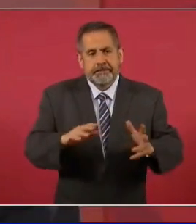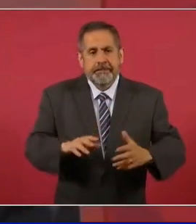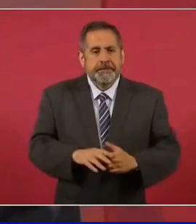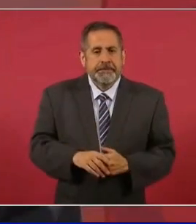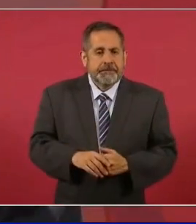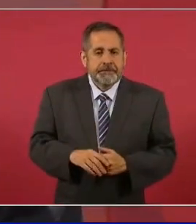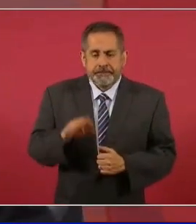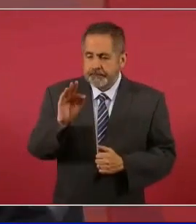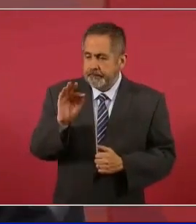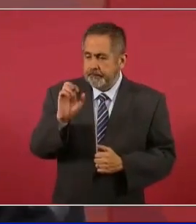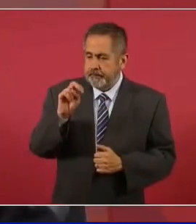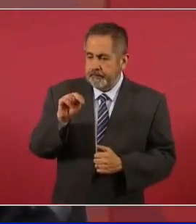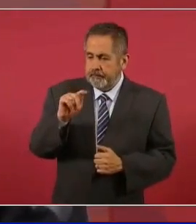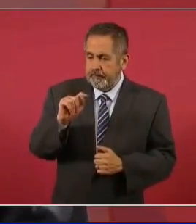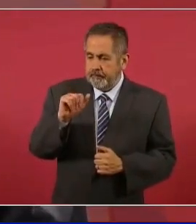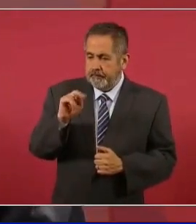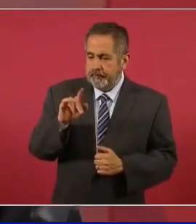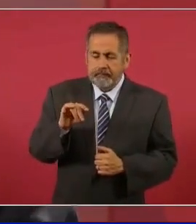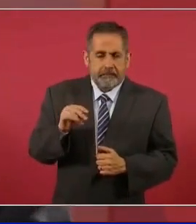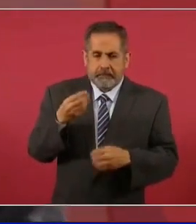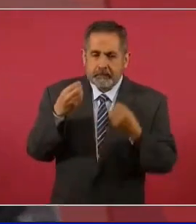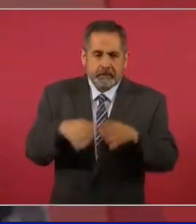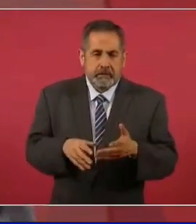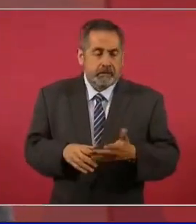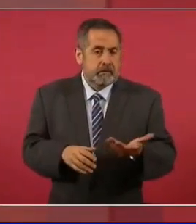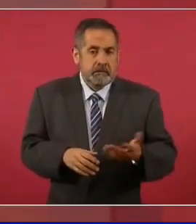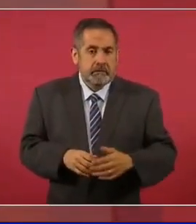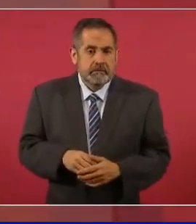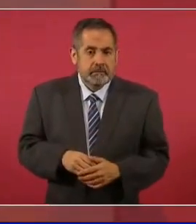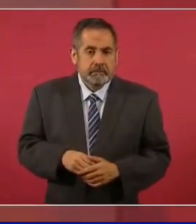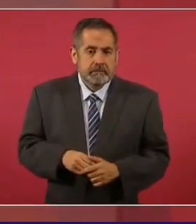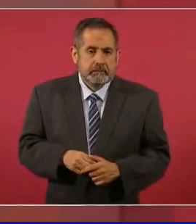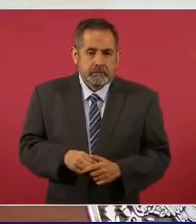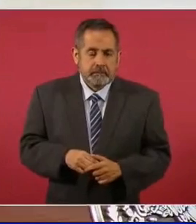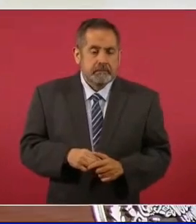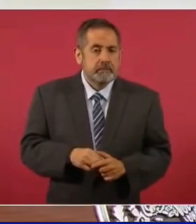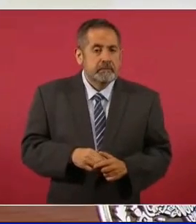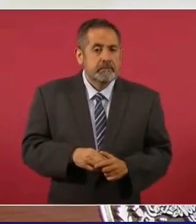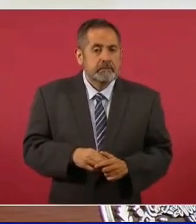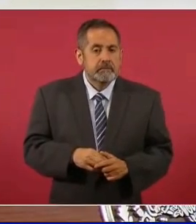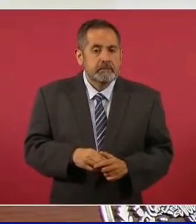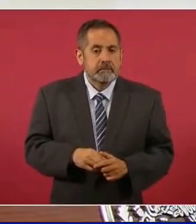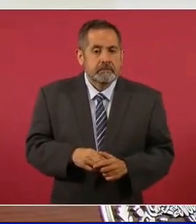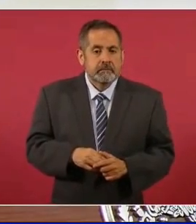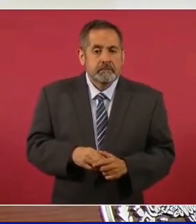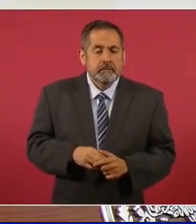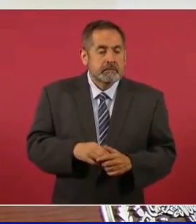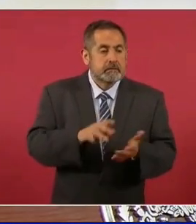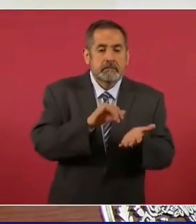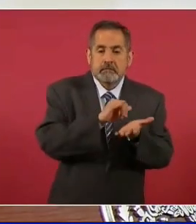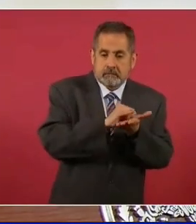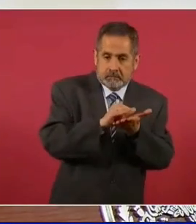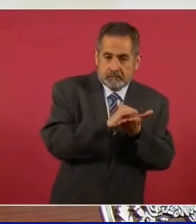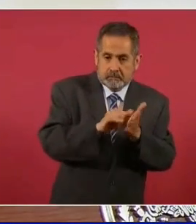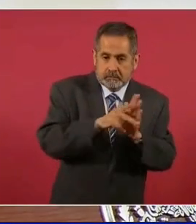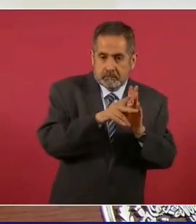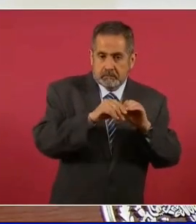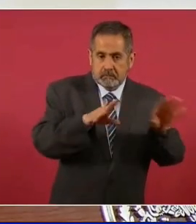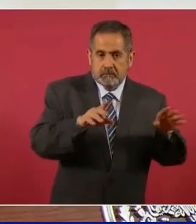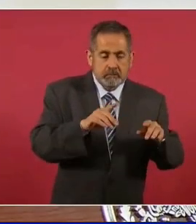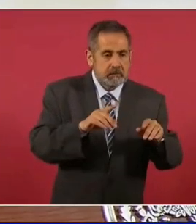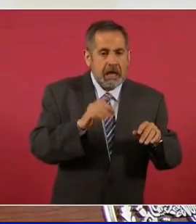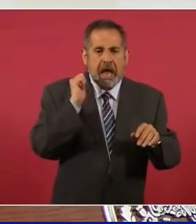por fentanilo y no hay en el New York Time un